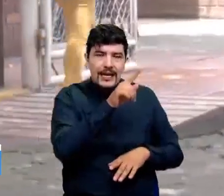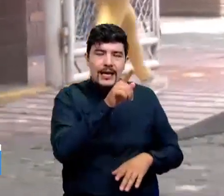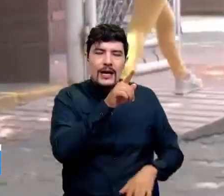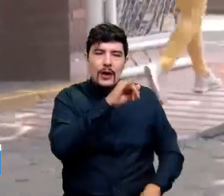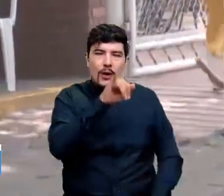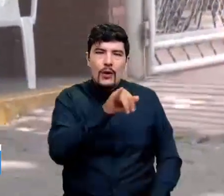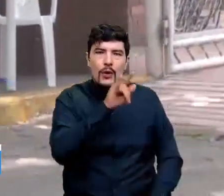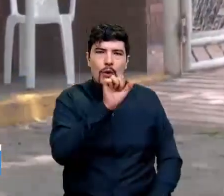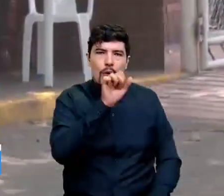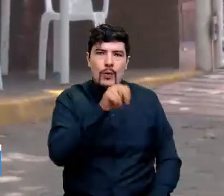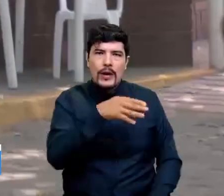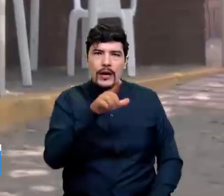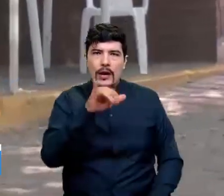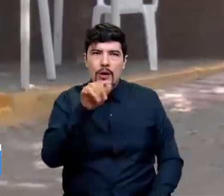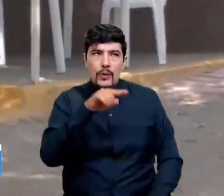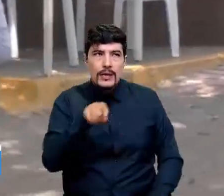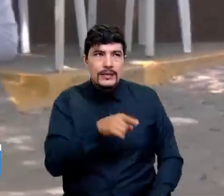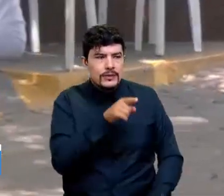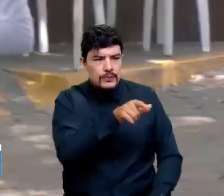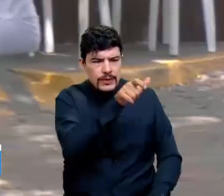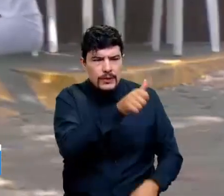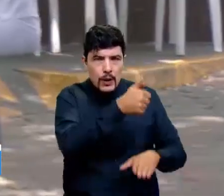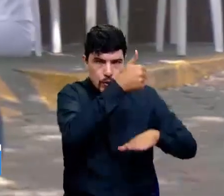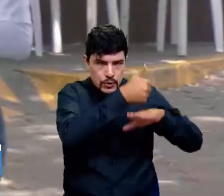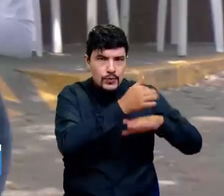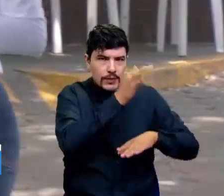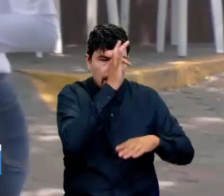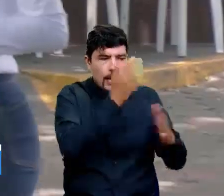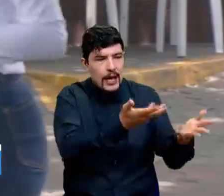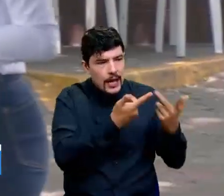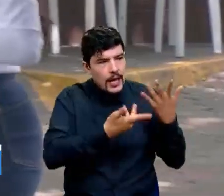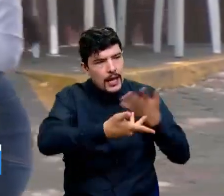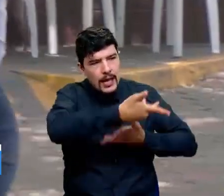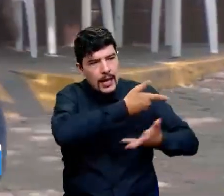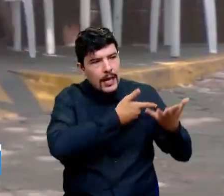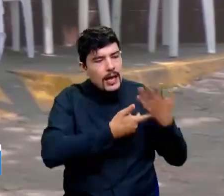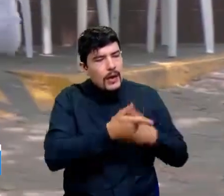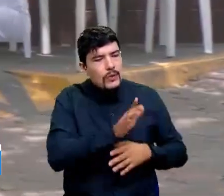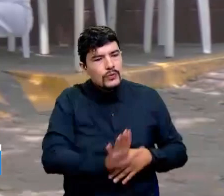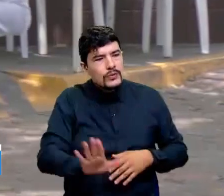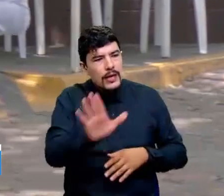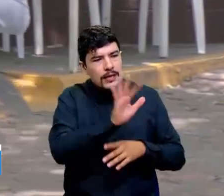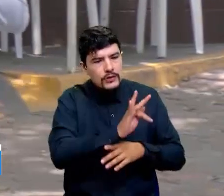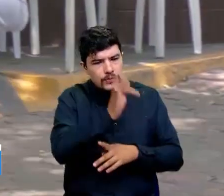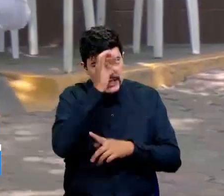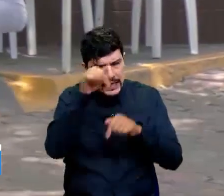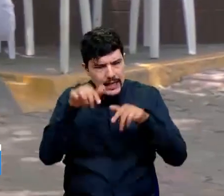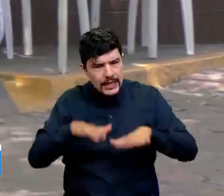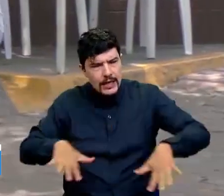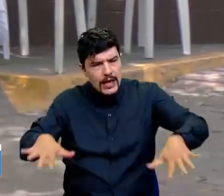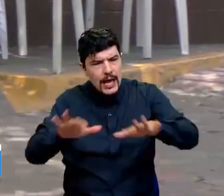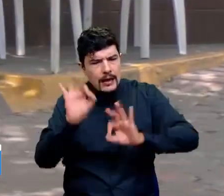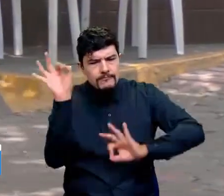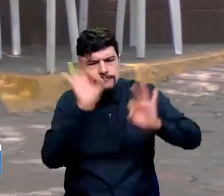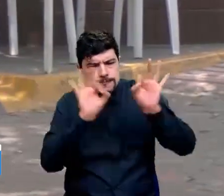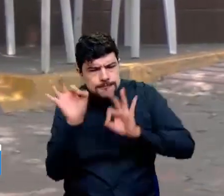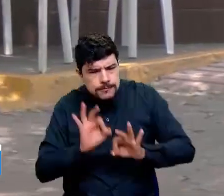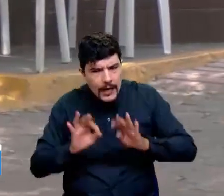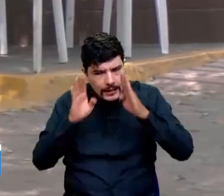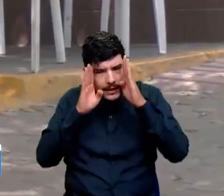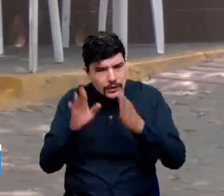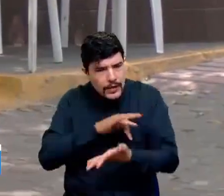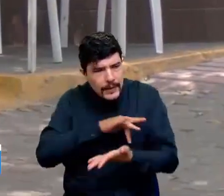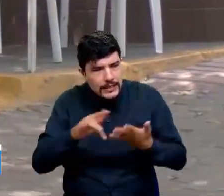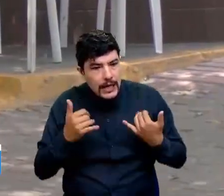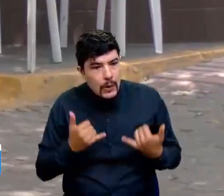Wilmer, muy buenas tardes, bienvenido a Oriente Noticias y cuénteme cómo se preparan ustedes y cómo se han desplegado para atender también esta emergencia que hoy,